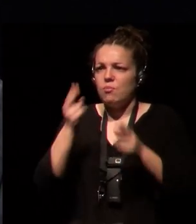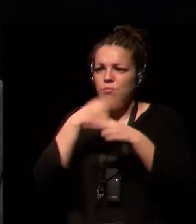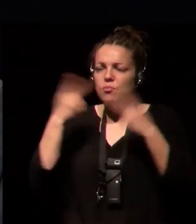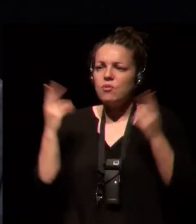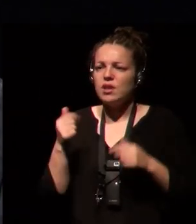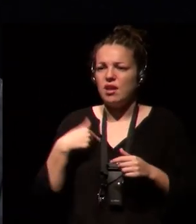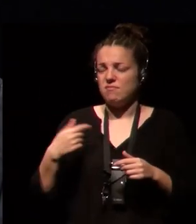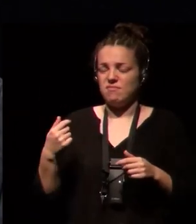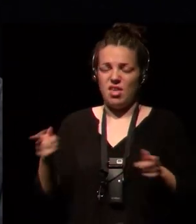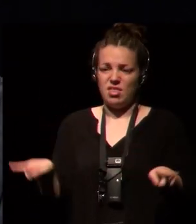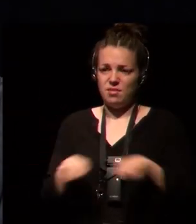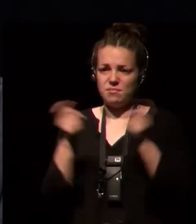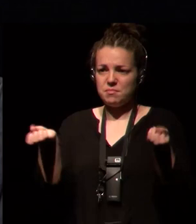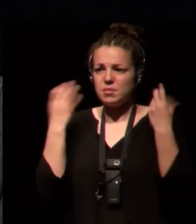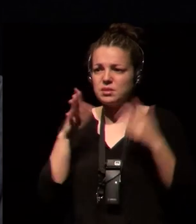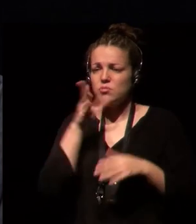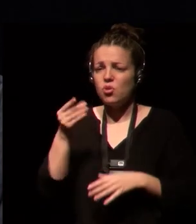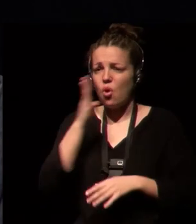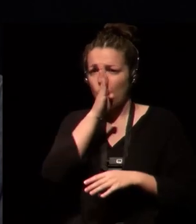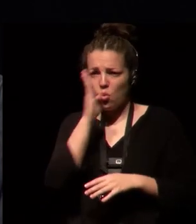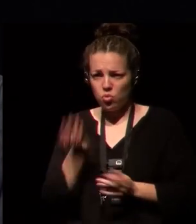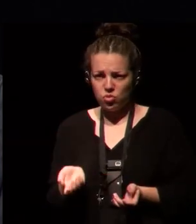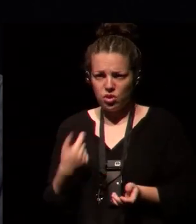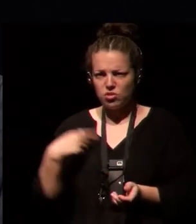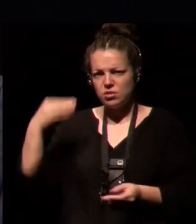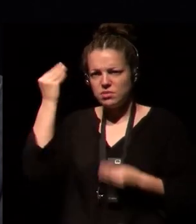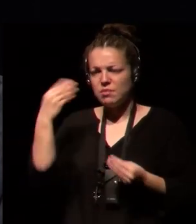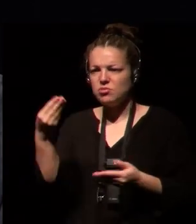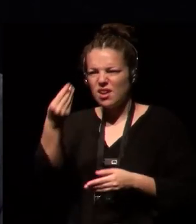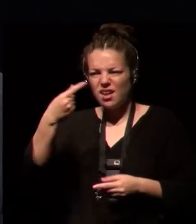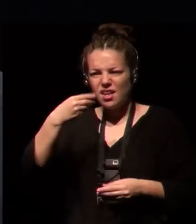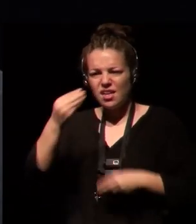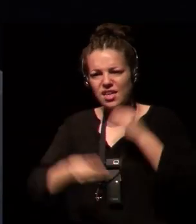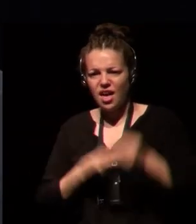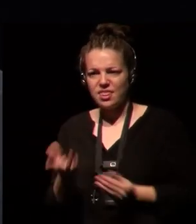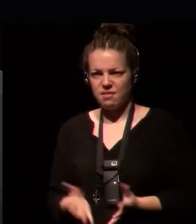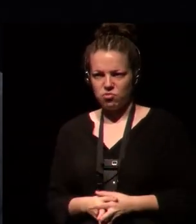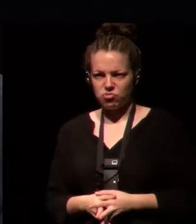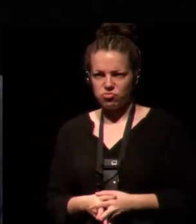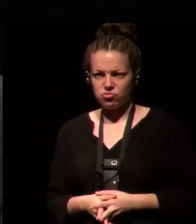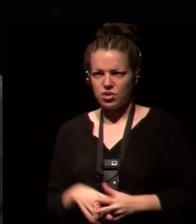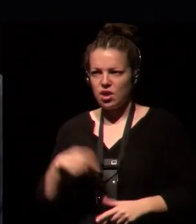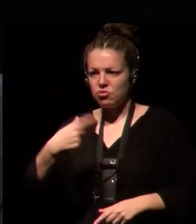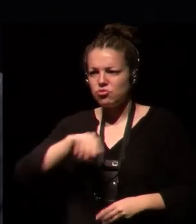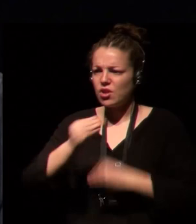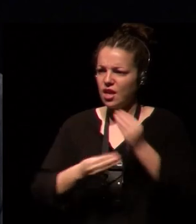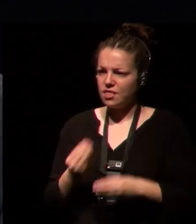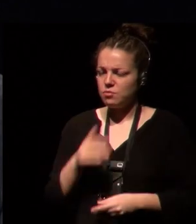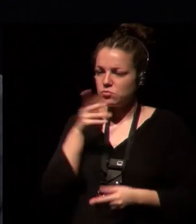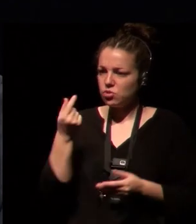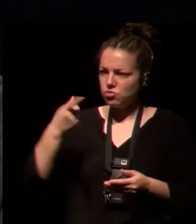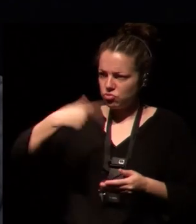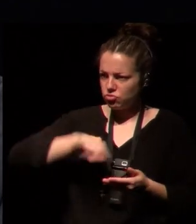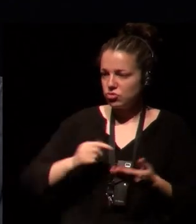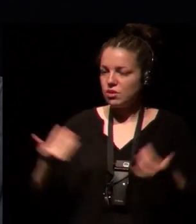nos planteamos, ¿qué hacemos como líderes de la narrativa? ¿Qué hacemos como líderes encargados de esta historia? ¿Cómo conseguir